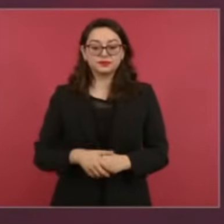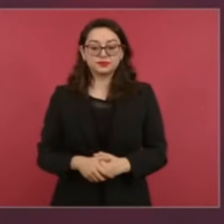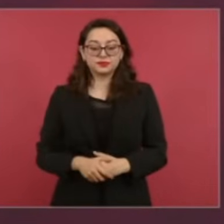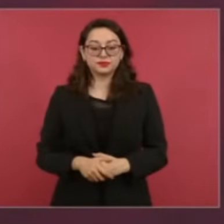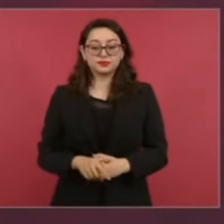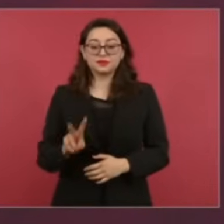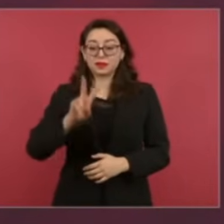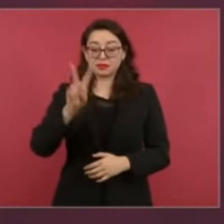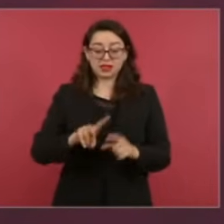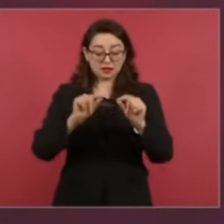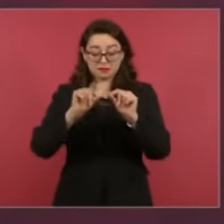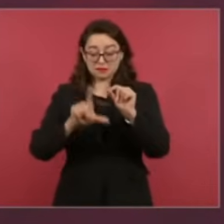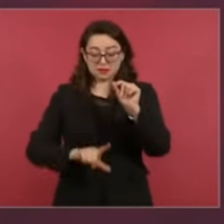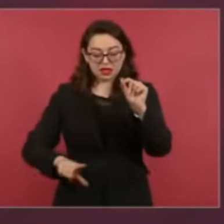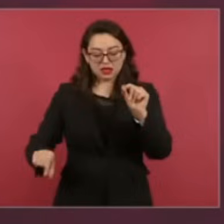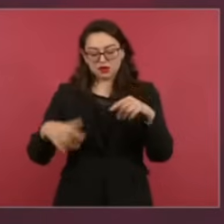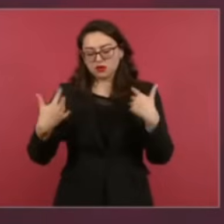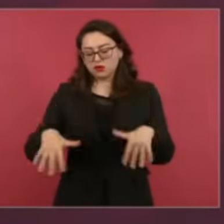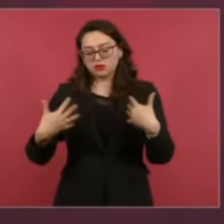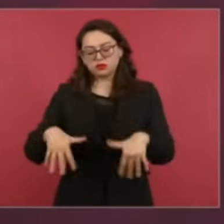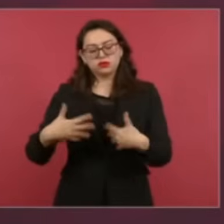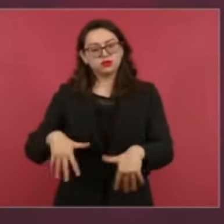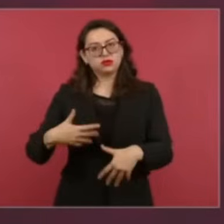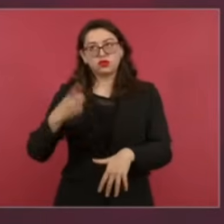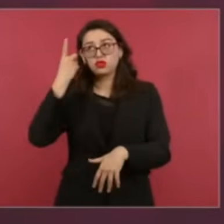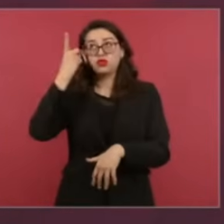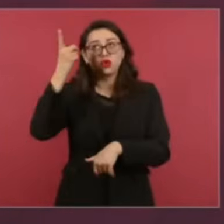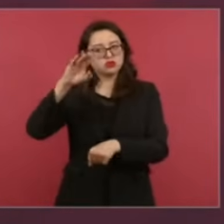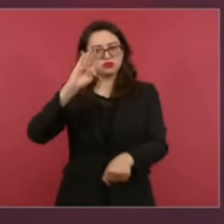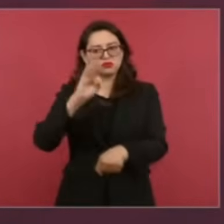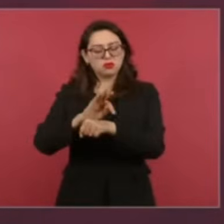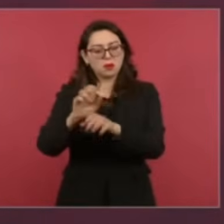porque un huracán de esa categoría